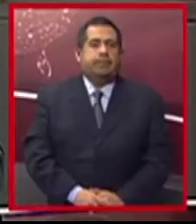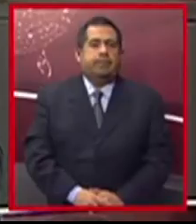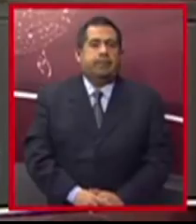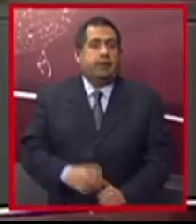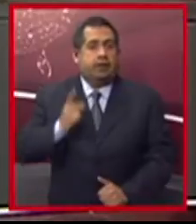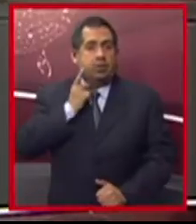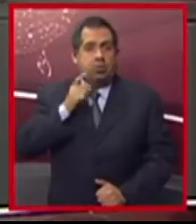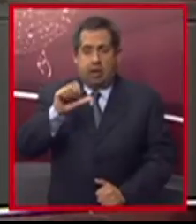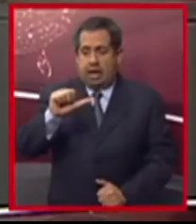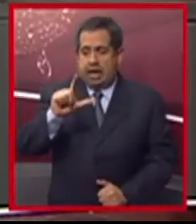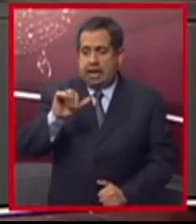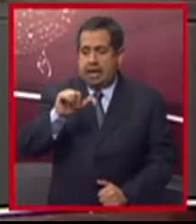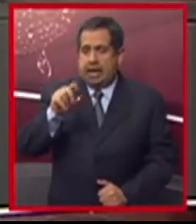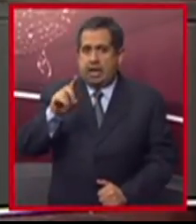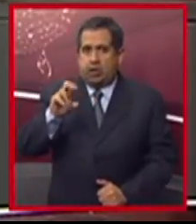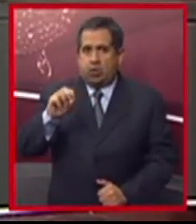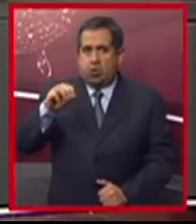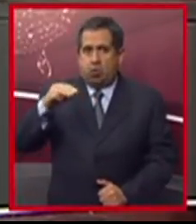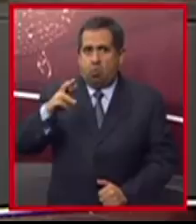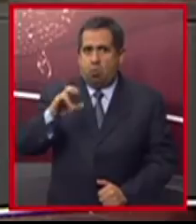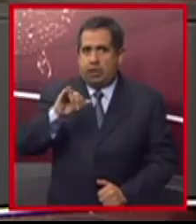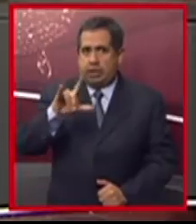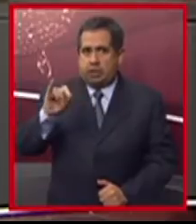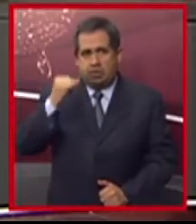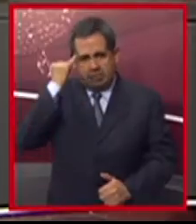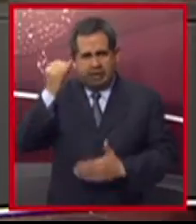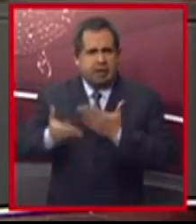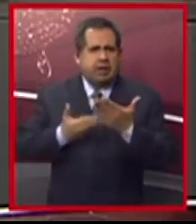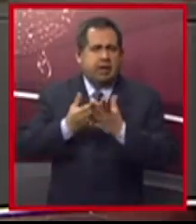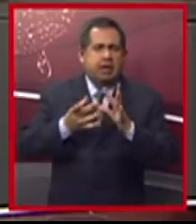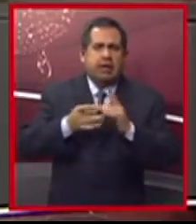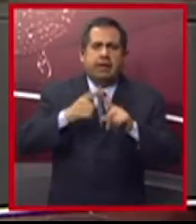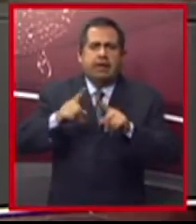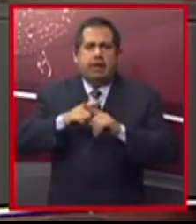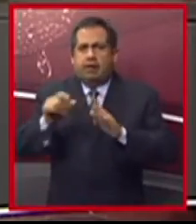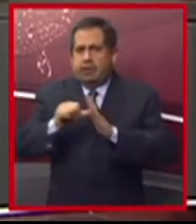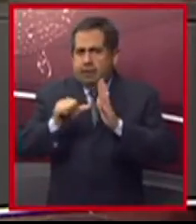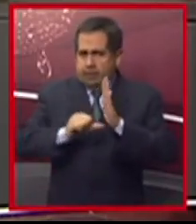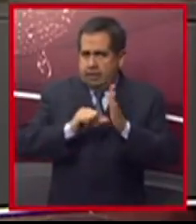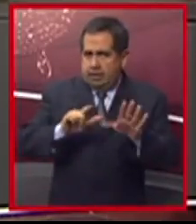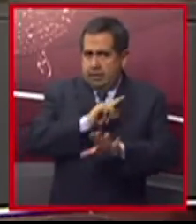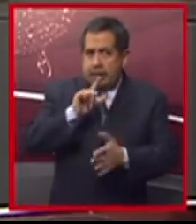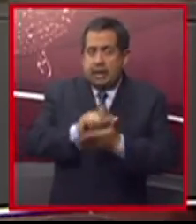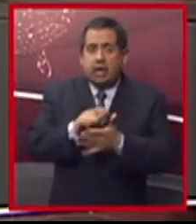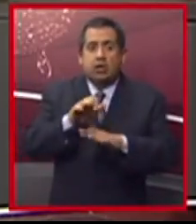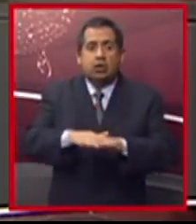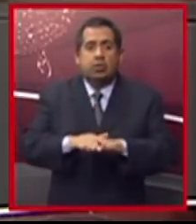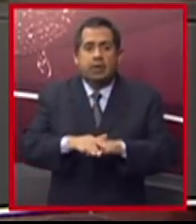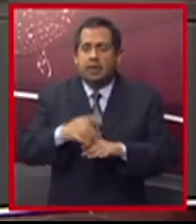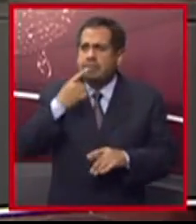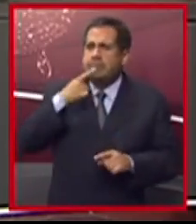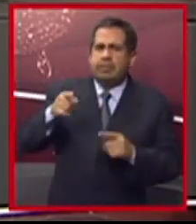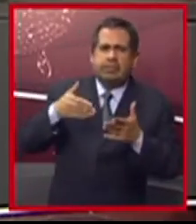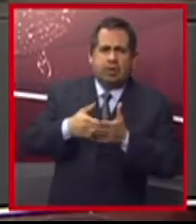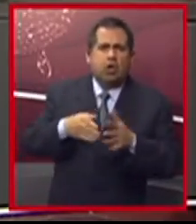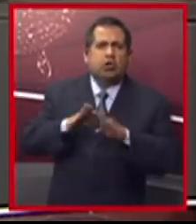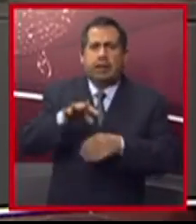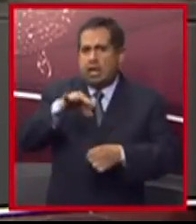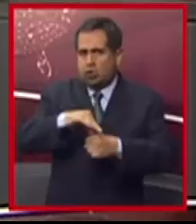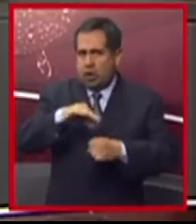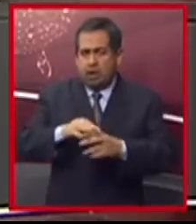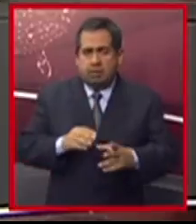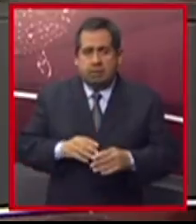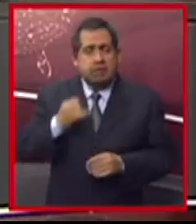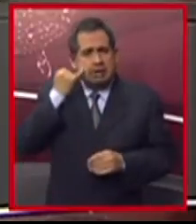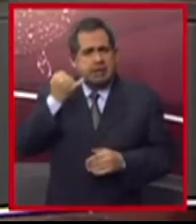El diputado Alejandro González Murillo presentó iniciativa de reforma a diversos artículos de la Ley General del Sistema de Medios de Impugnación en materia electoral,